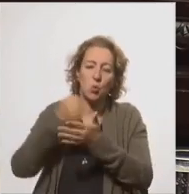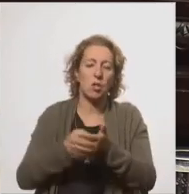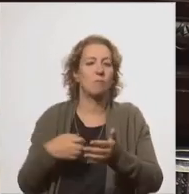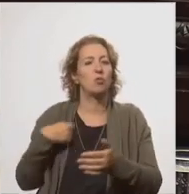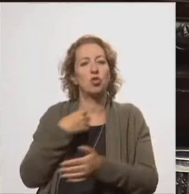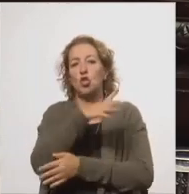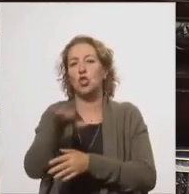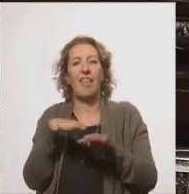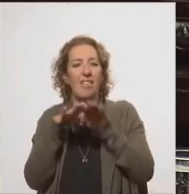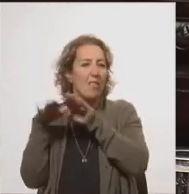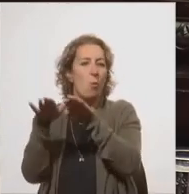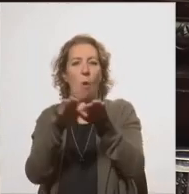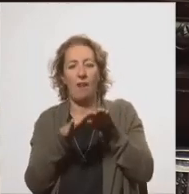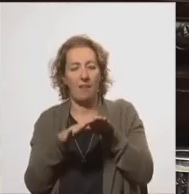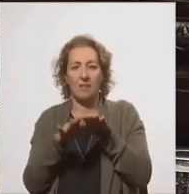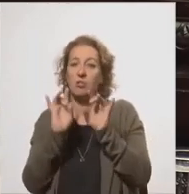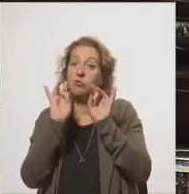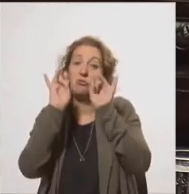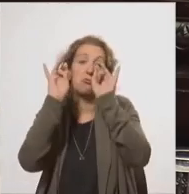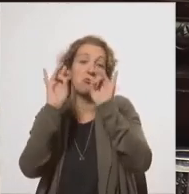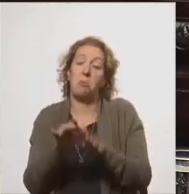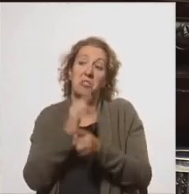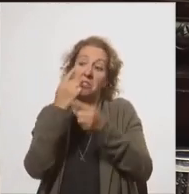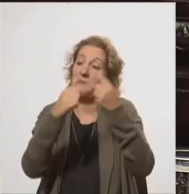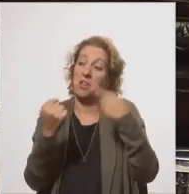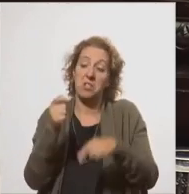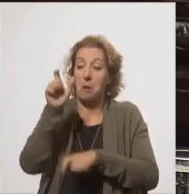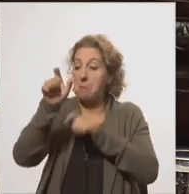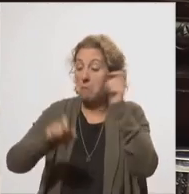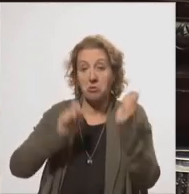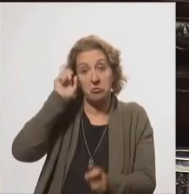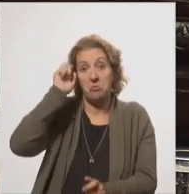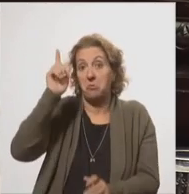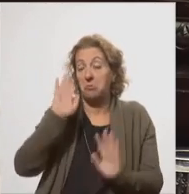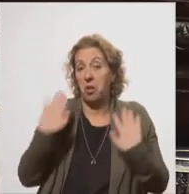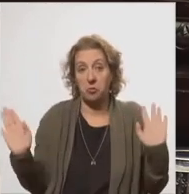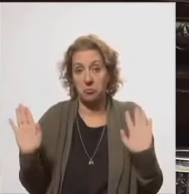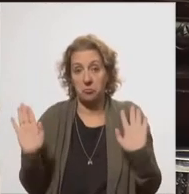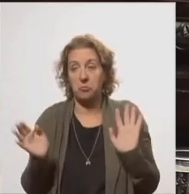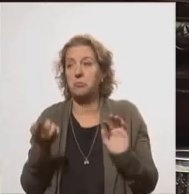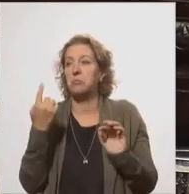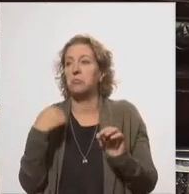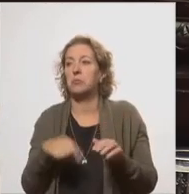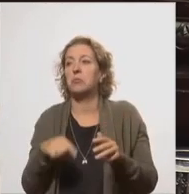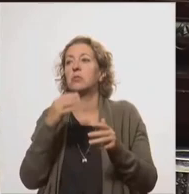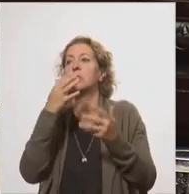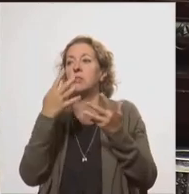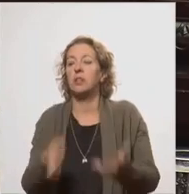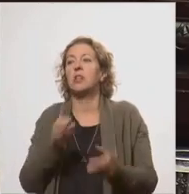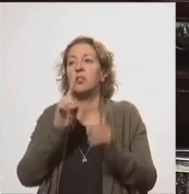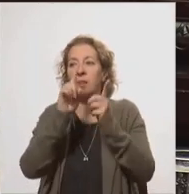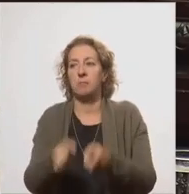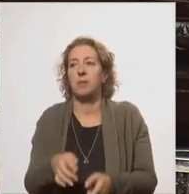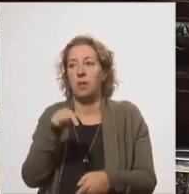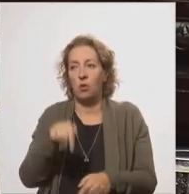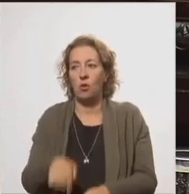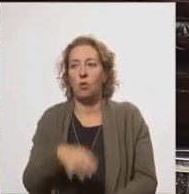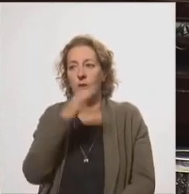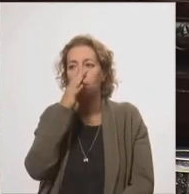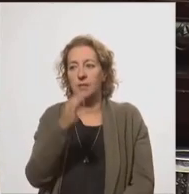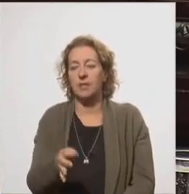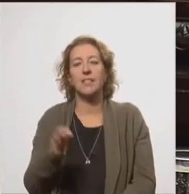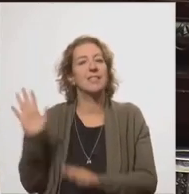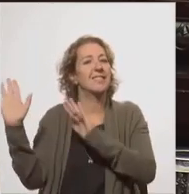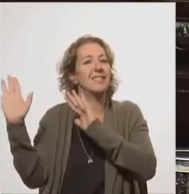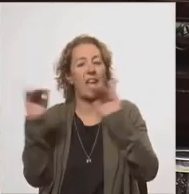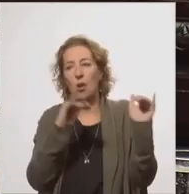más diferencia que los talentos y las virtudes, decía Belela. Por lo tanto, quiero también aquí hoy transmitir el